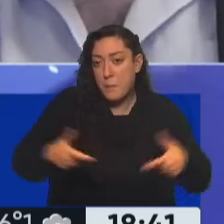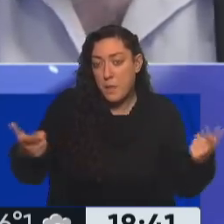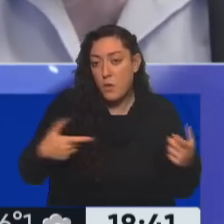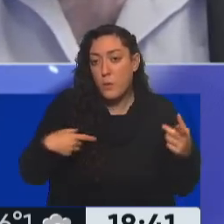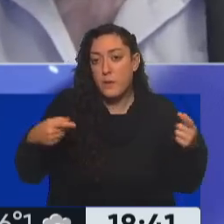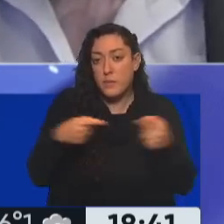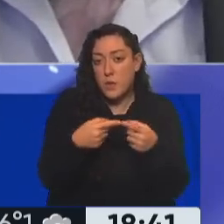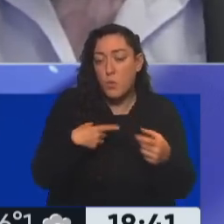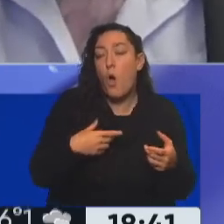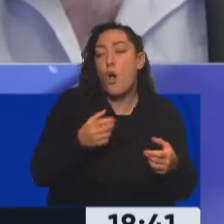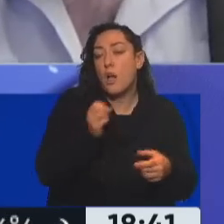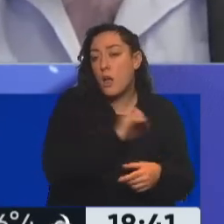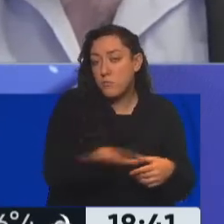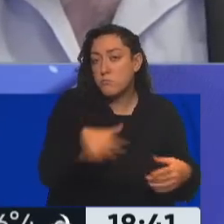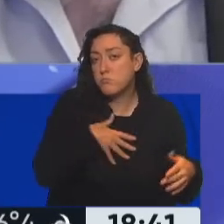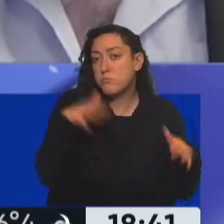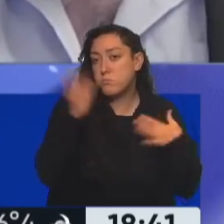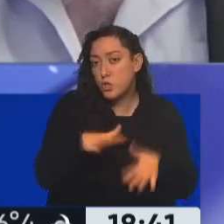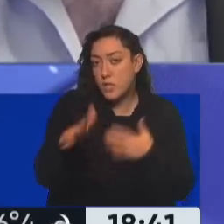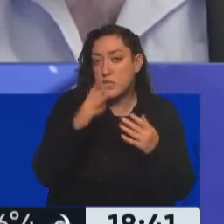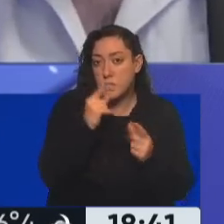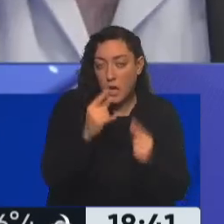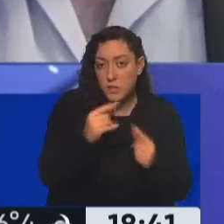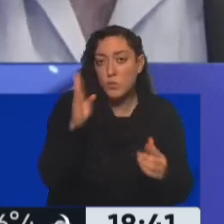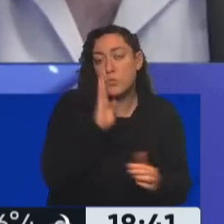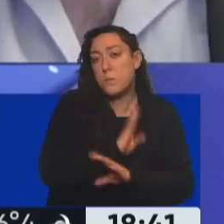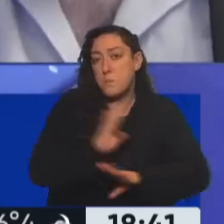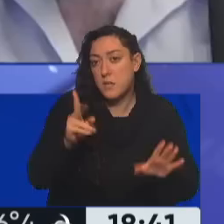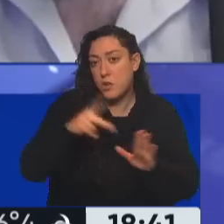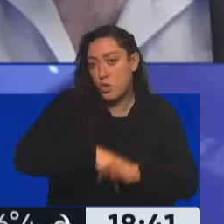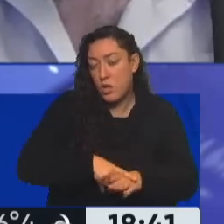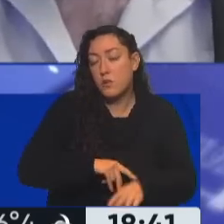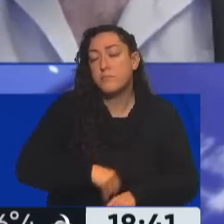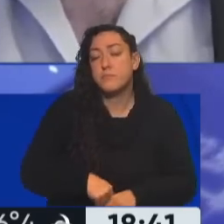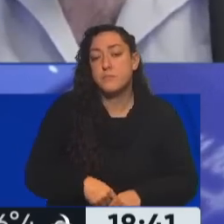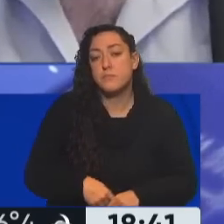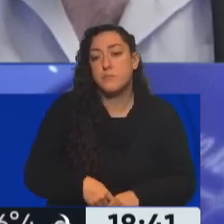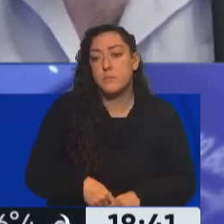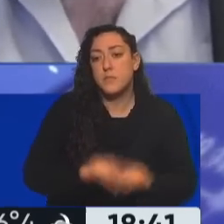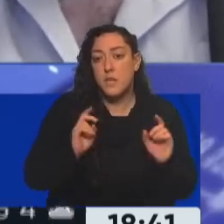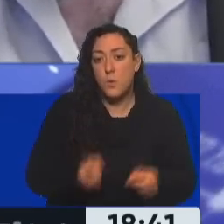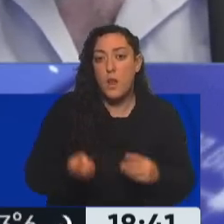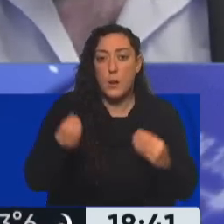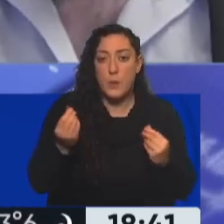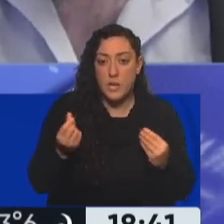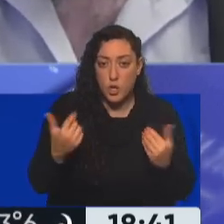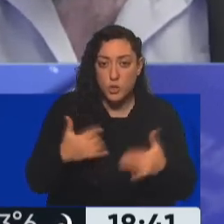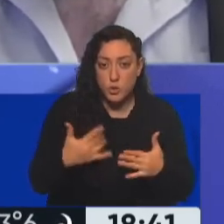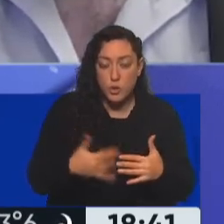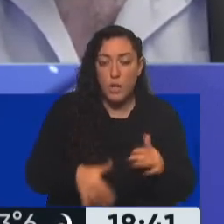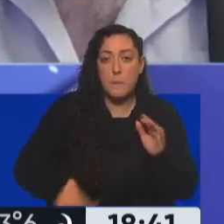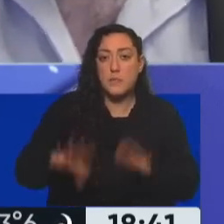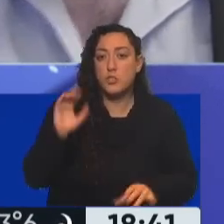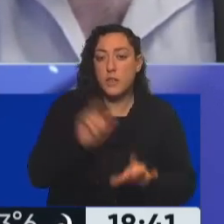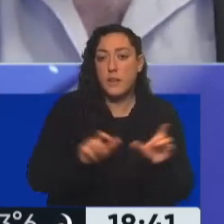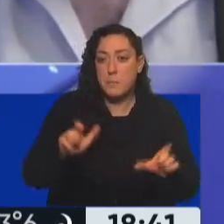en los campus y en otros espacios dentro de Estados Unidos. Pero bueno, es valioso que de parte de la gran mayoría del arco